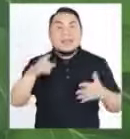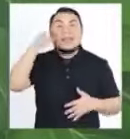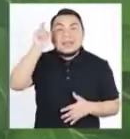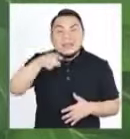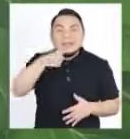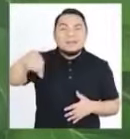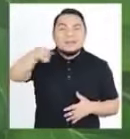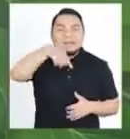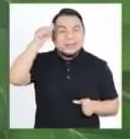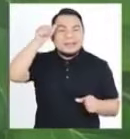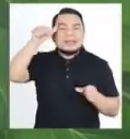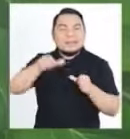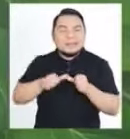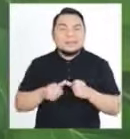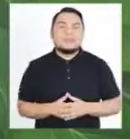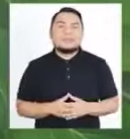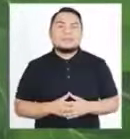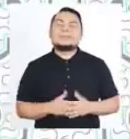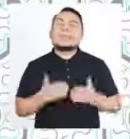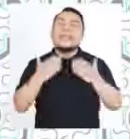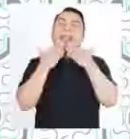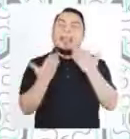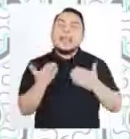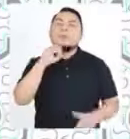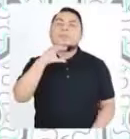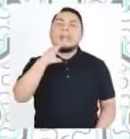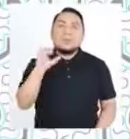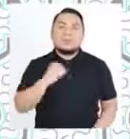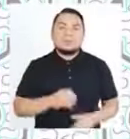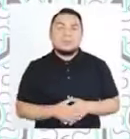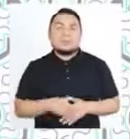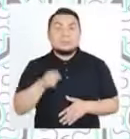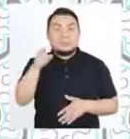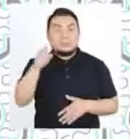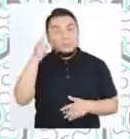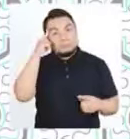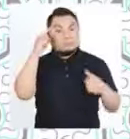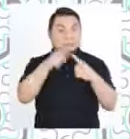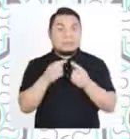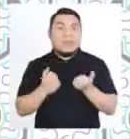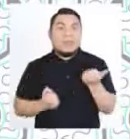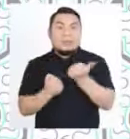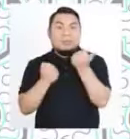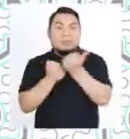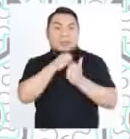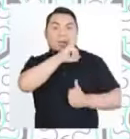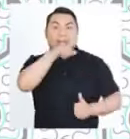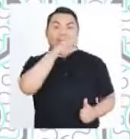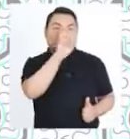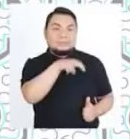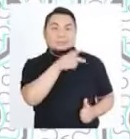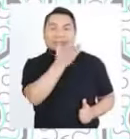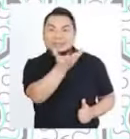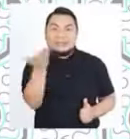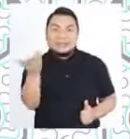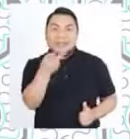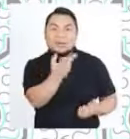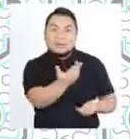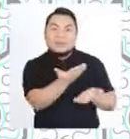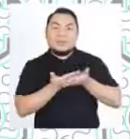importante debemos recordar. ¡Gracias, DECAO! Con tus misiones y el apoyo de Jazmín y